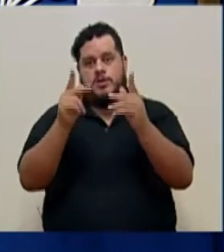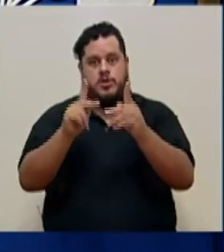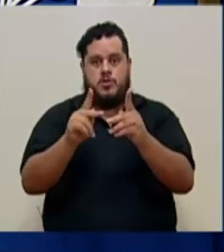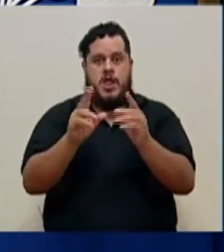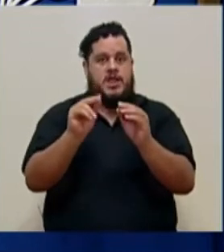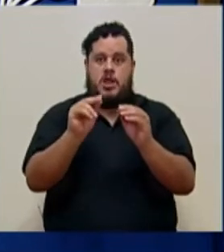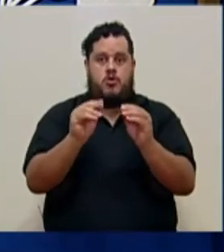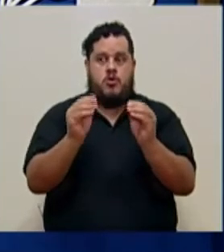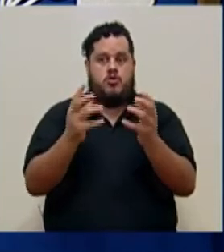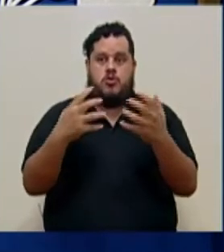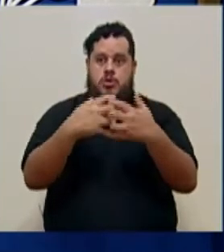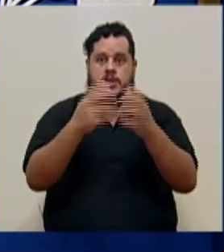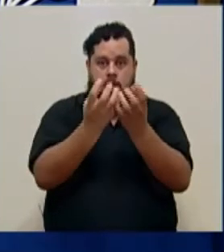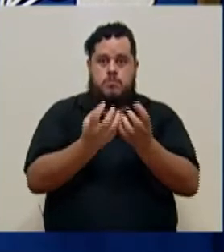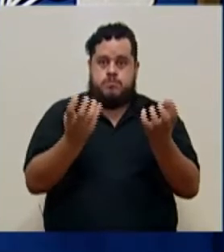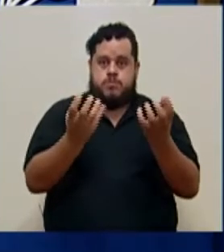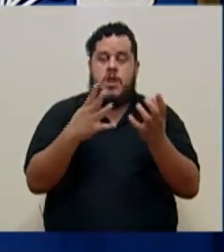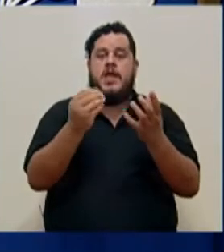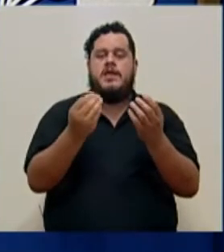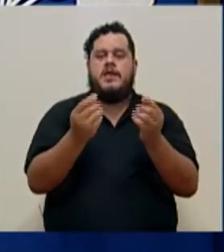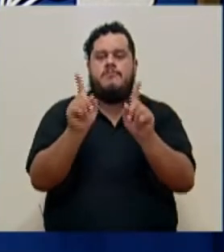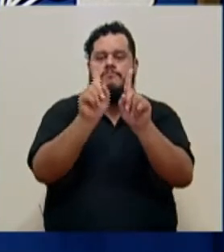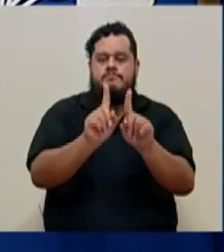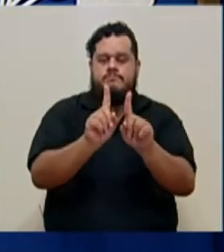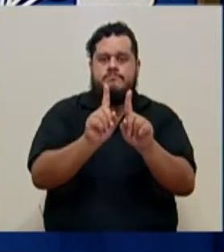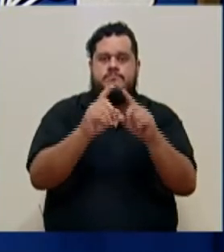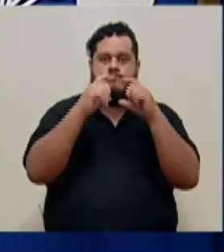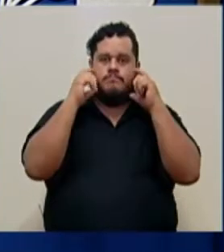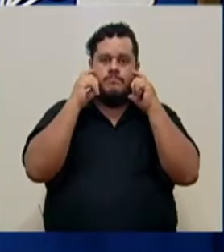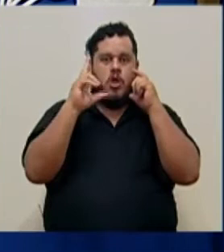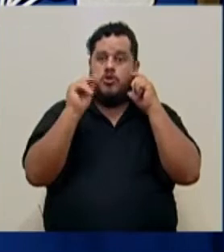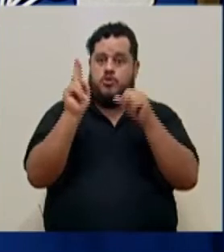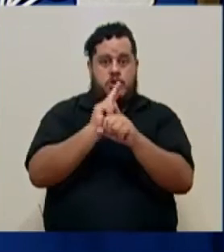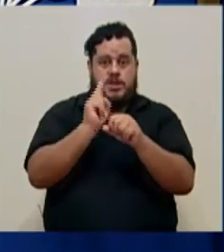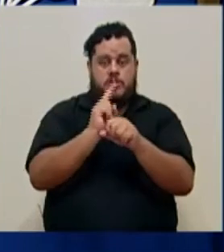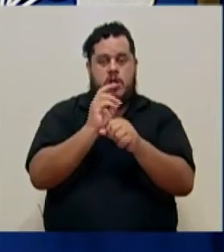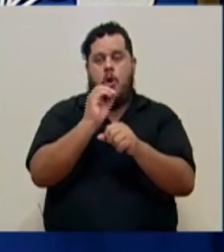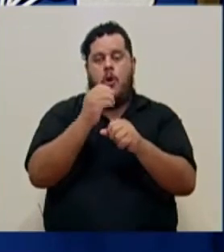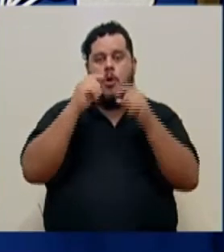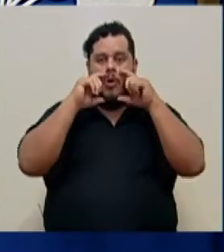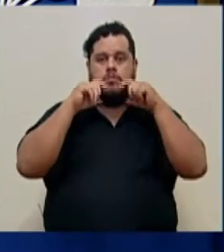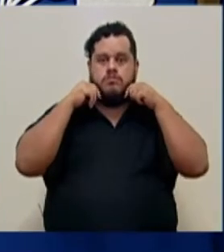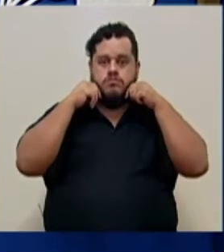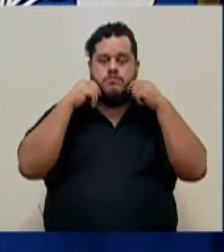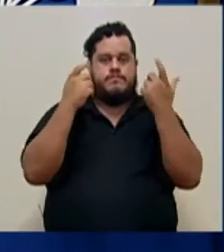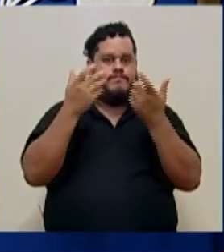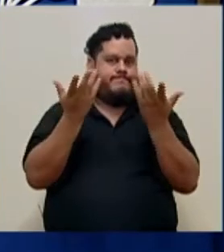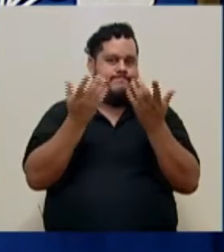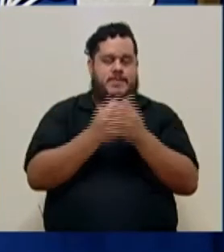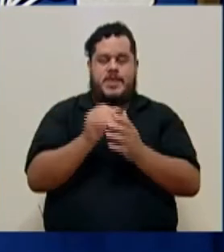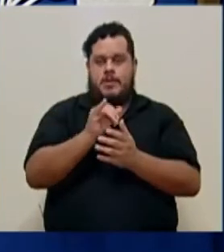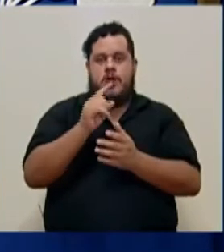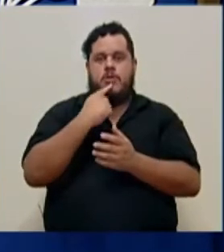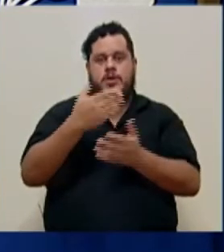son de su burbuja y están con la mascarilla o del todo no la están utilizando, la tienen ubicada, como